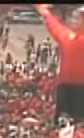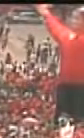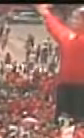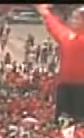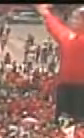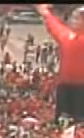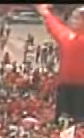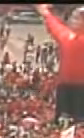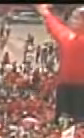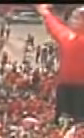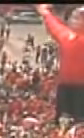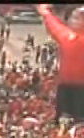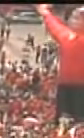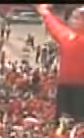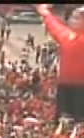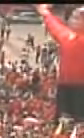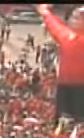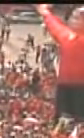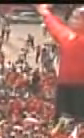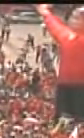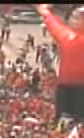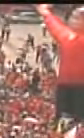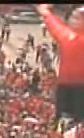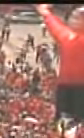¿Caracas quiere paz o guerra?